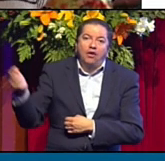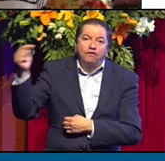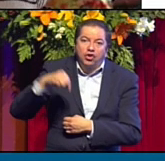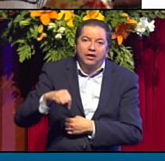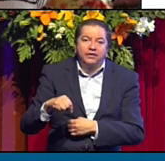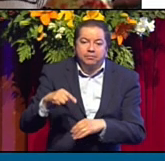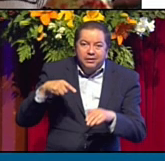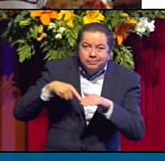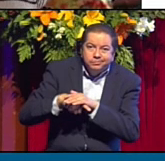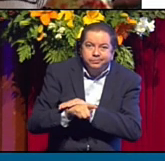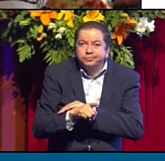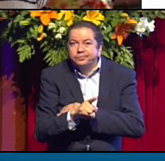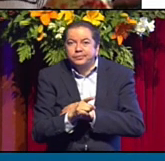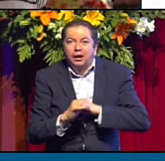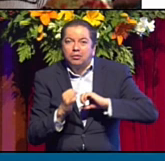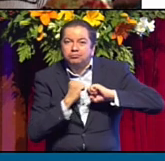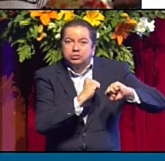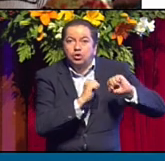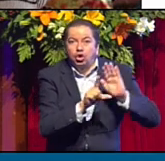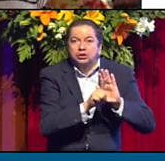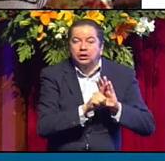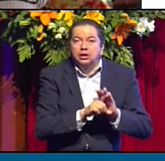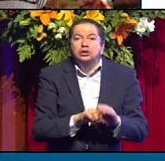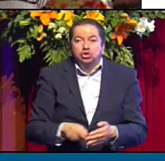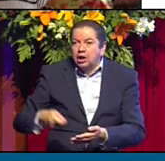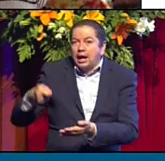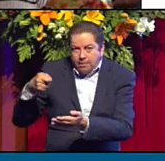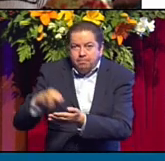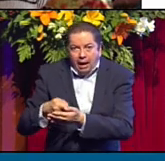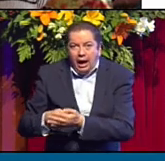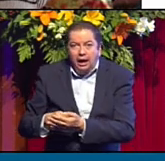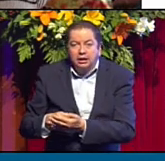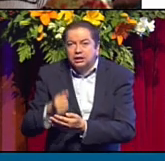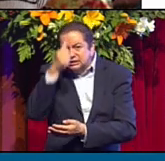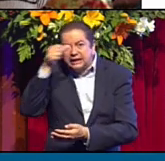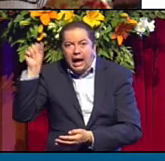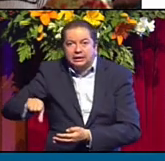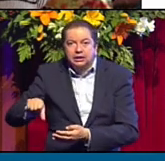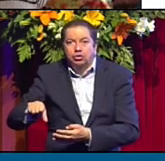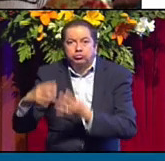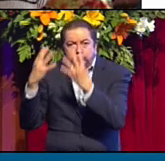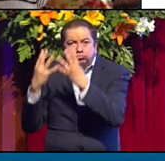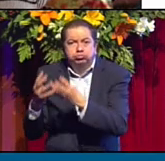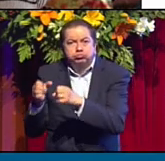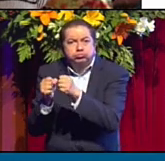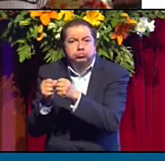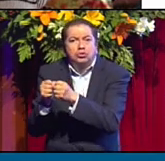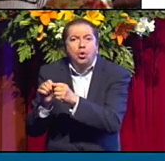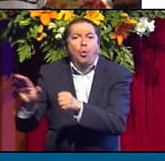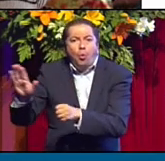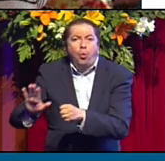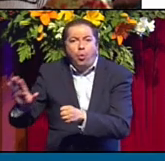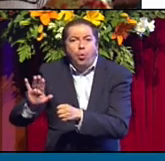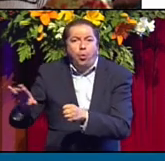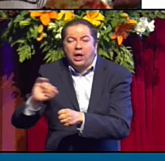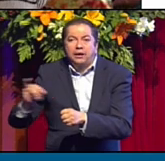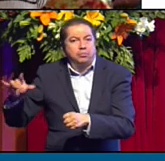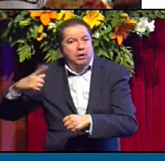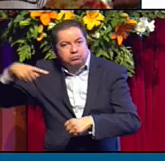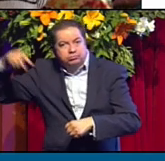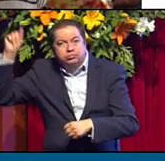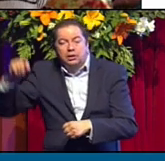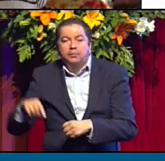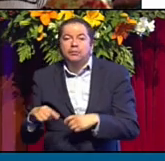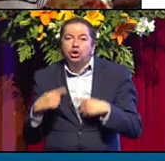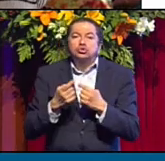están volviendo a nuestro país. Por ende, que paguen las condenas que tengan que pagar acá y después los extraditamos a su país. Pero estamos